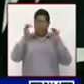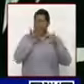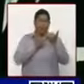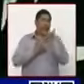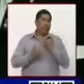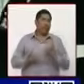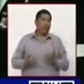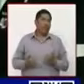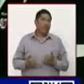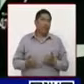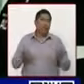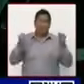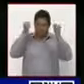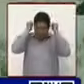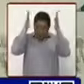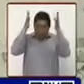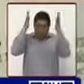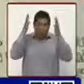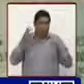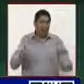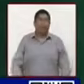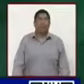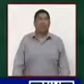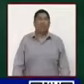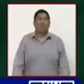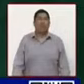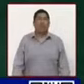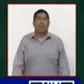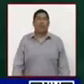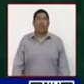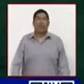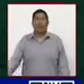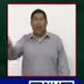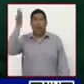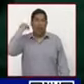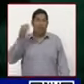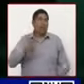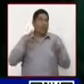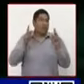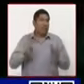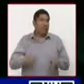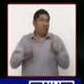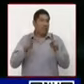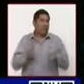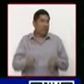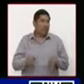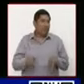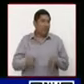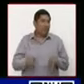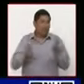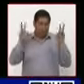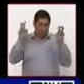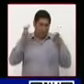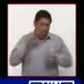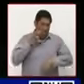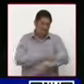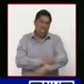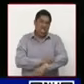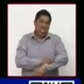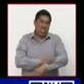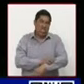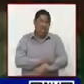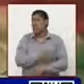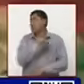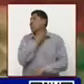Es más de como de terror, ¿no? El lugar. Zonas que habían sido supuestamente mordidas, ¿no? Por